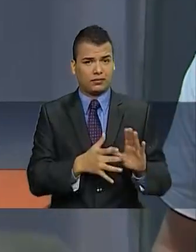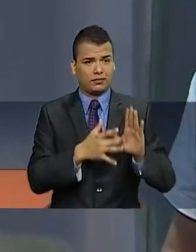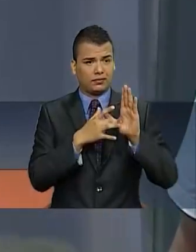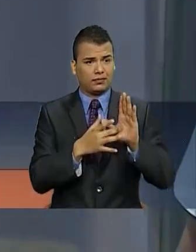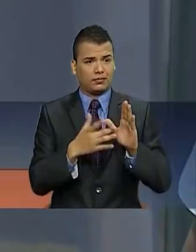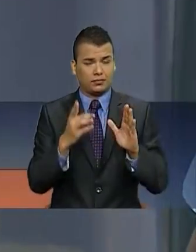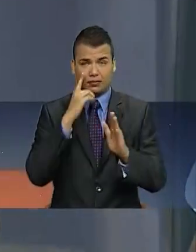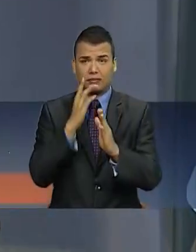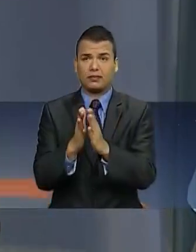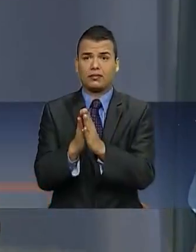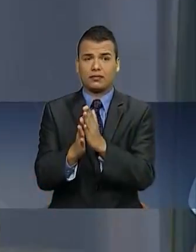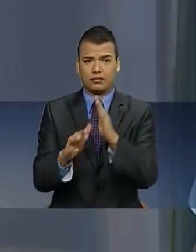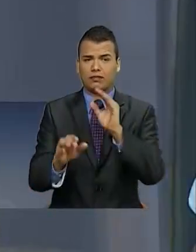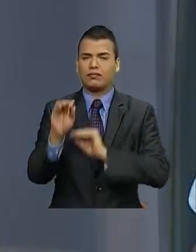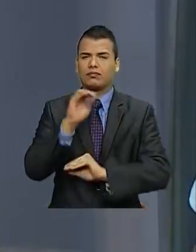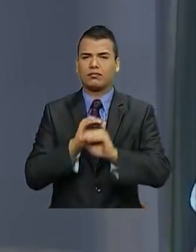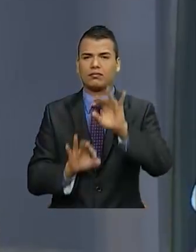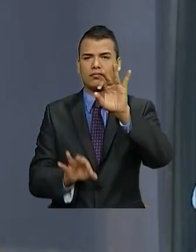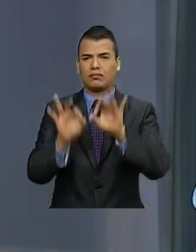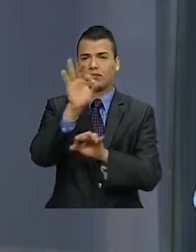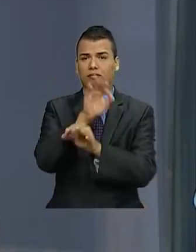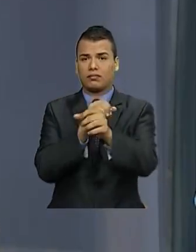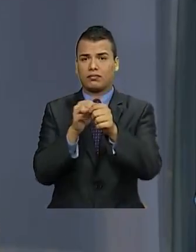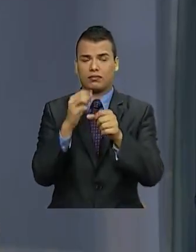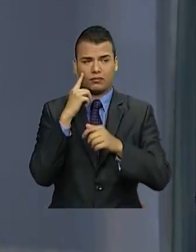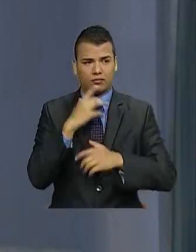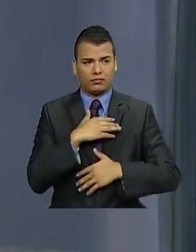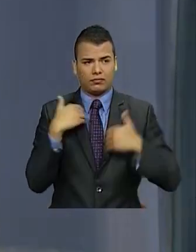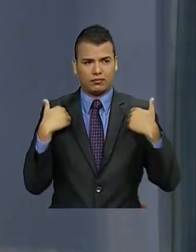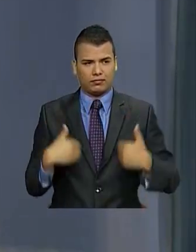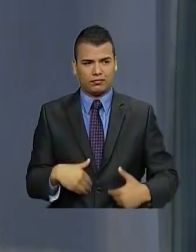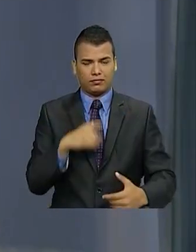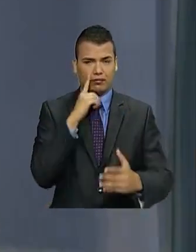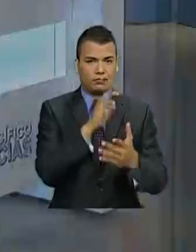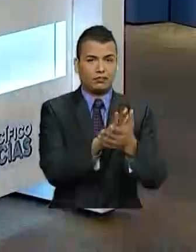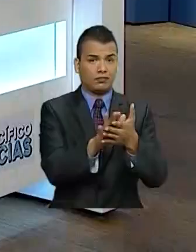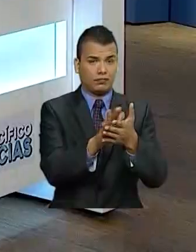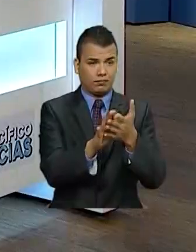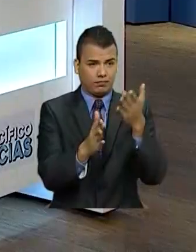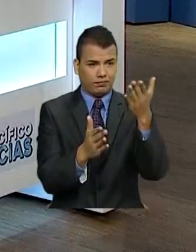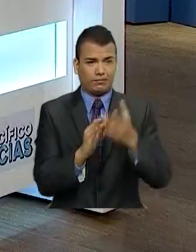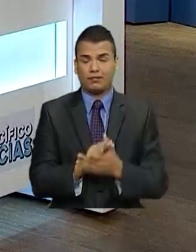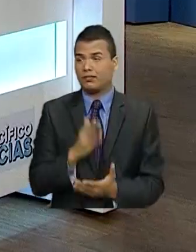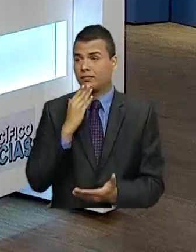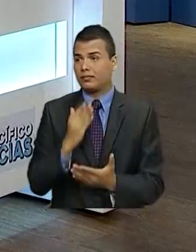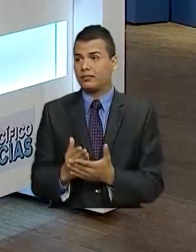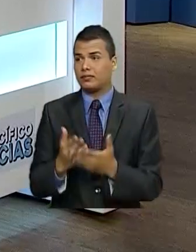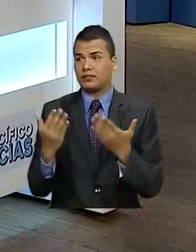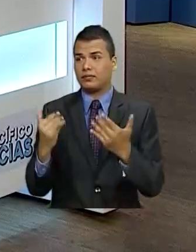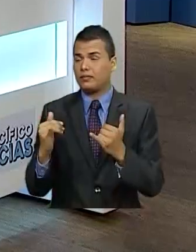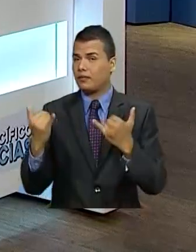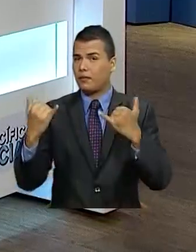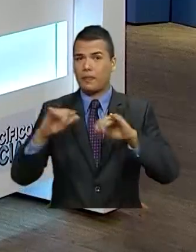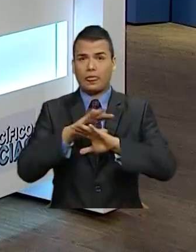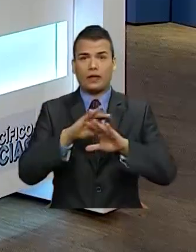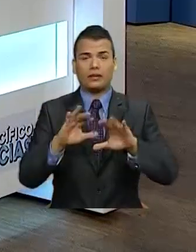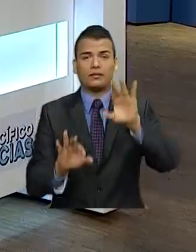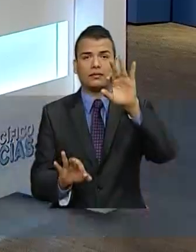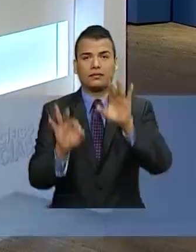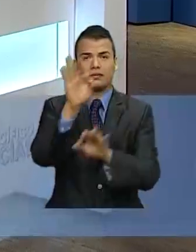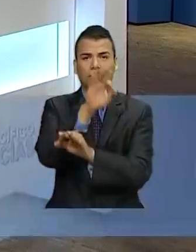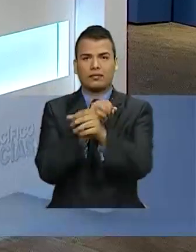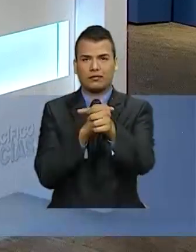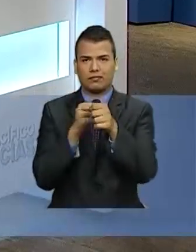la información desde la sala de redacción de Telepacífico Noticias con Oscar López Noguera. Gracias, Oscar. Hasta aquí nuestra misión